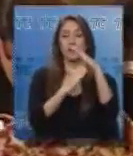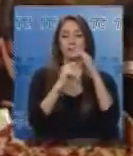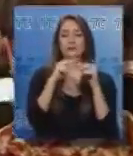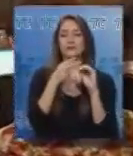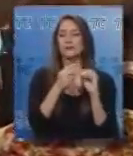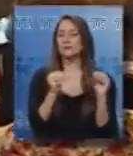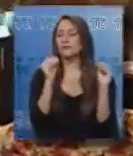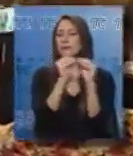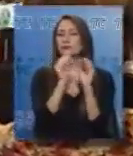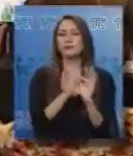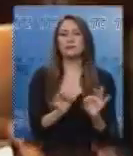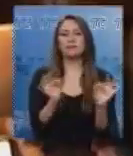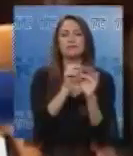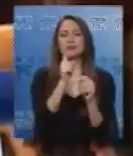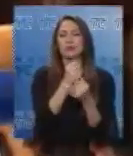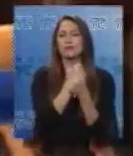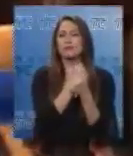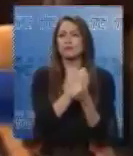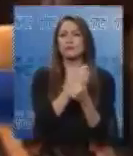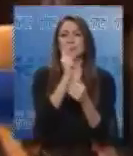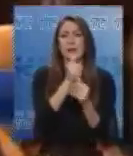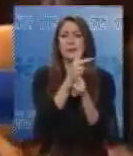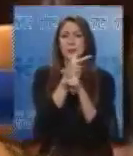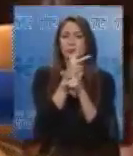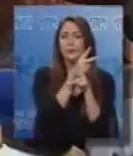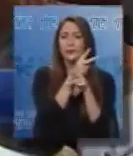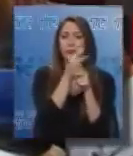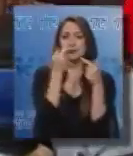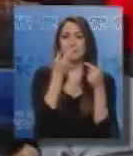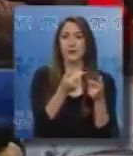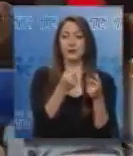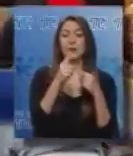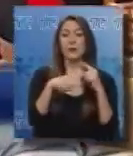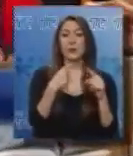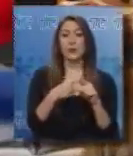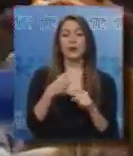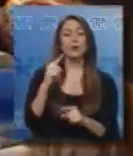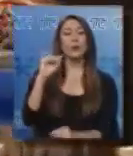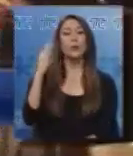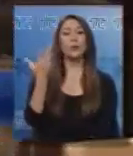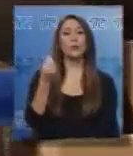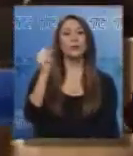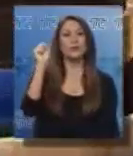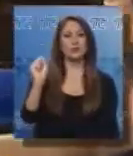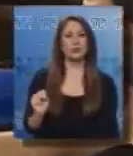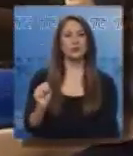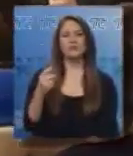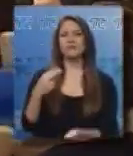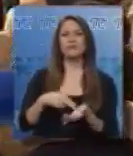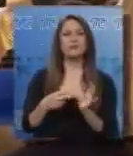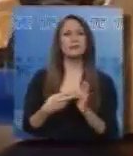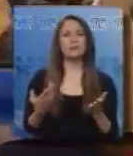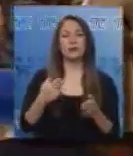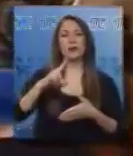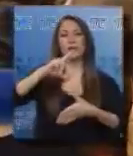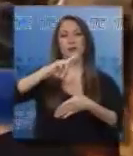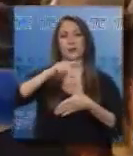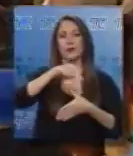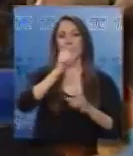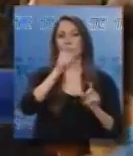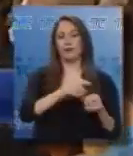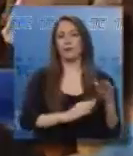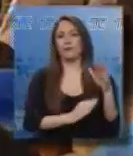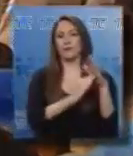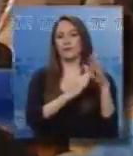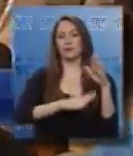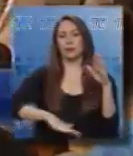más preciados que debe preservar la sociedad y que la conformación de la UNASUR ha sido esencial para declarar América Latina como territorio de